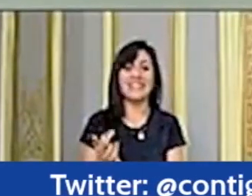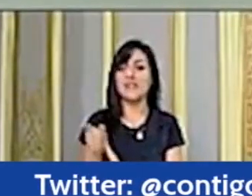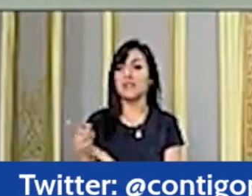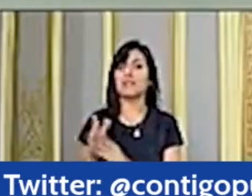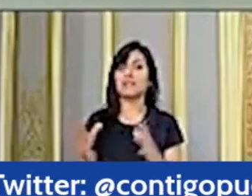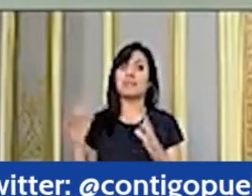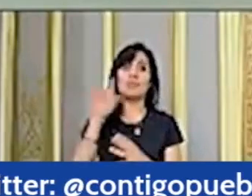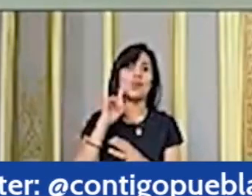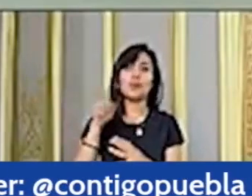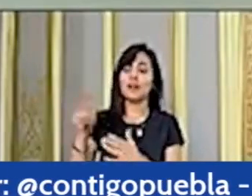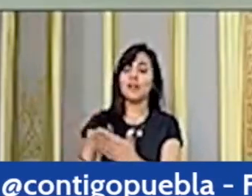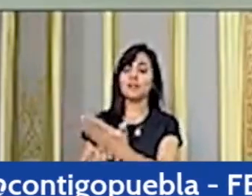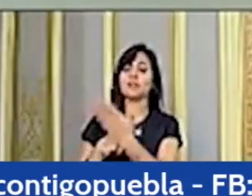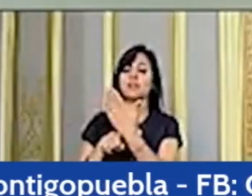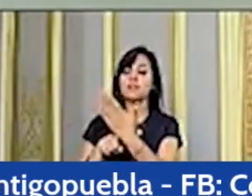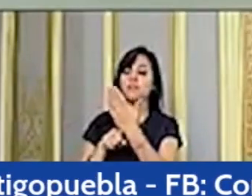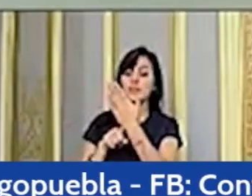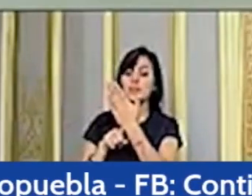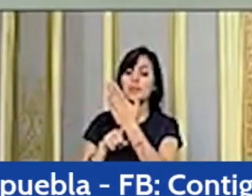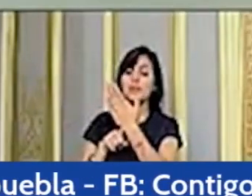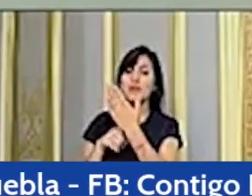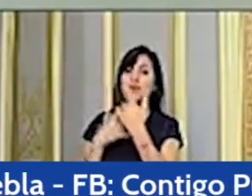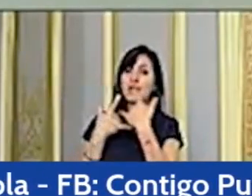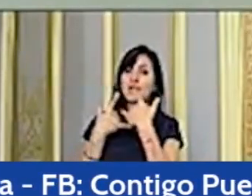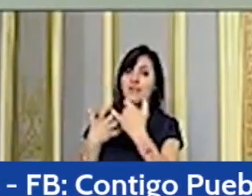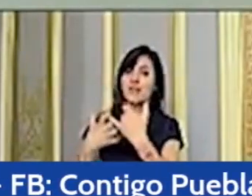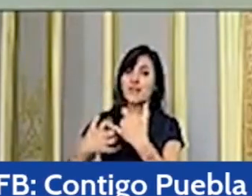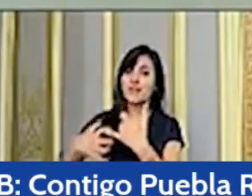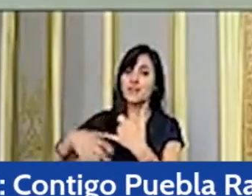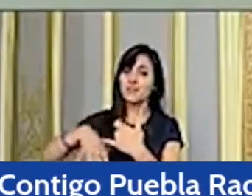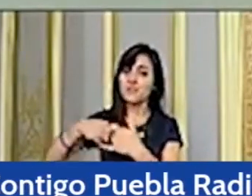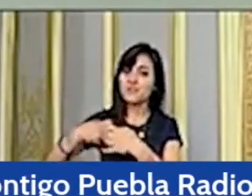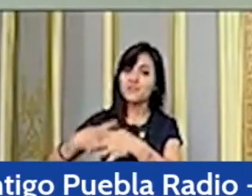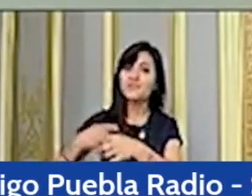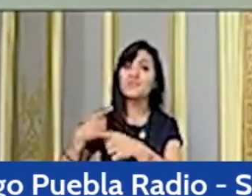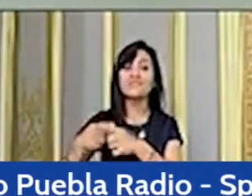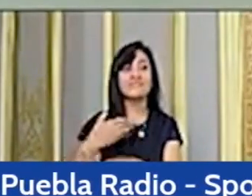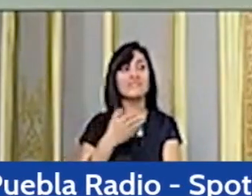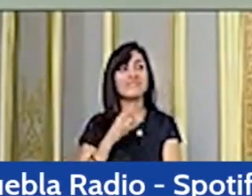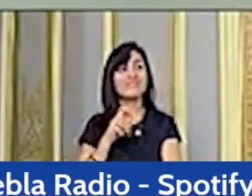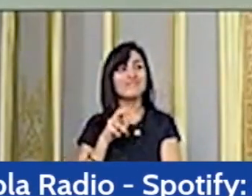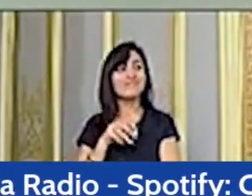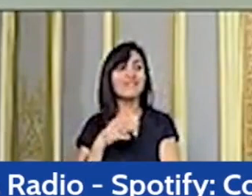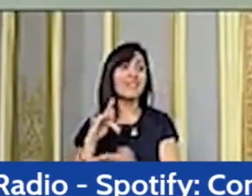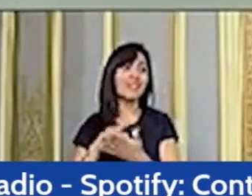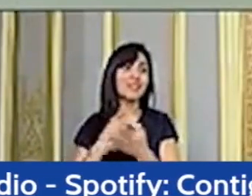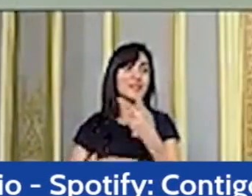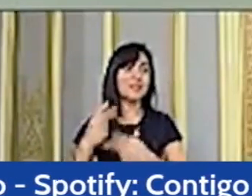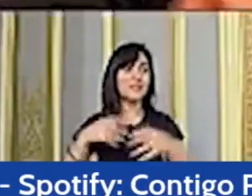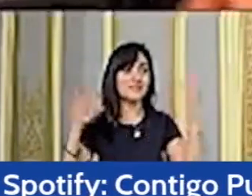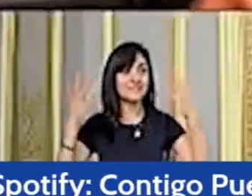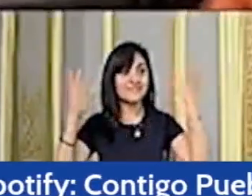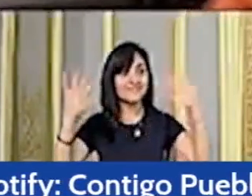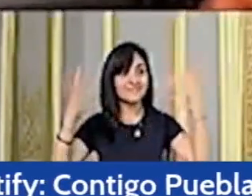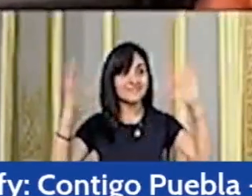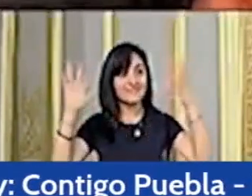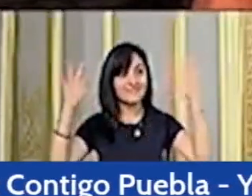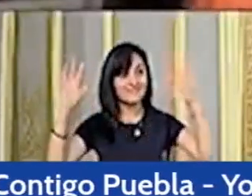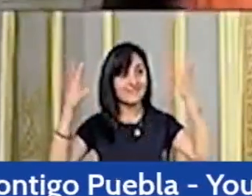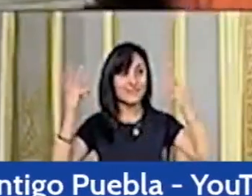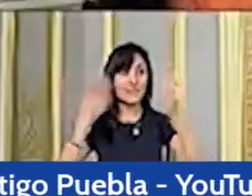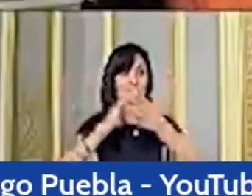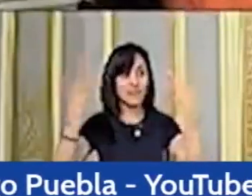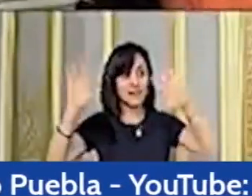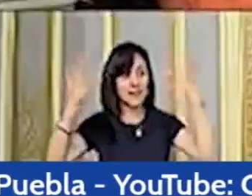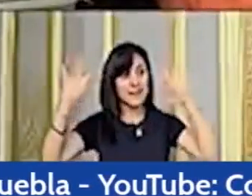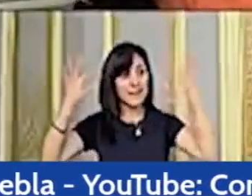mujer, ejemplo de lucha y de esfuerzo, a Esmeralda Millán. Gracias, Esmeralda, también por estar aquí. Muchas gracias, Esmeralda.